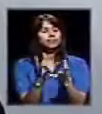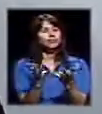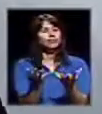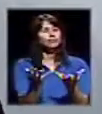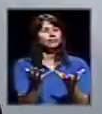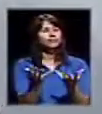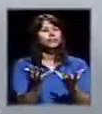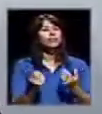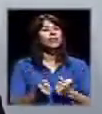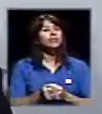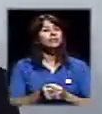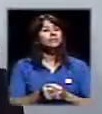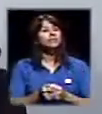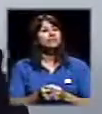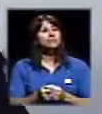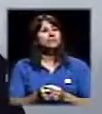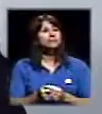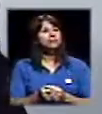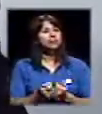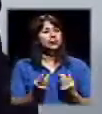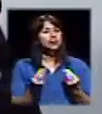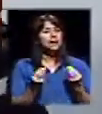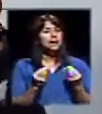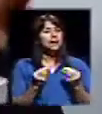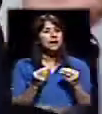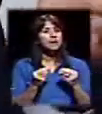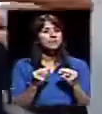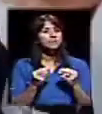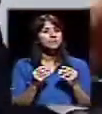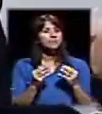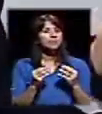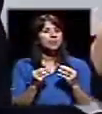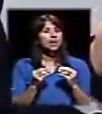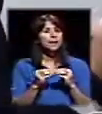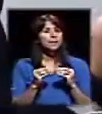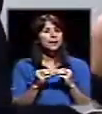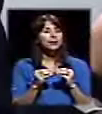tiende a llevar más, digamos,